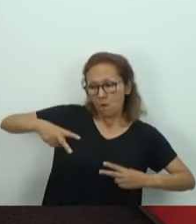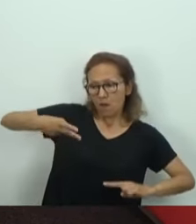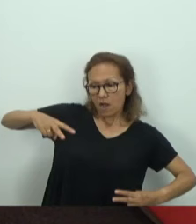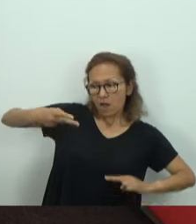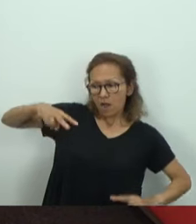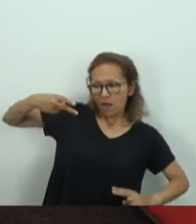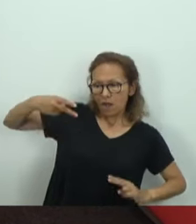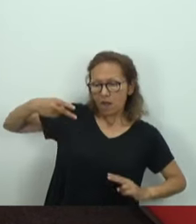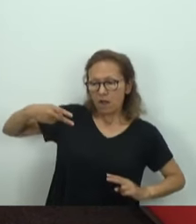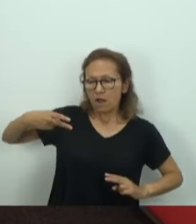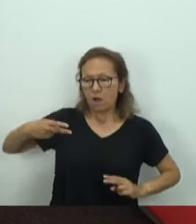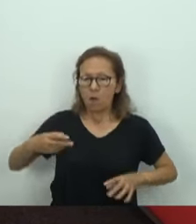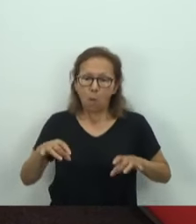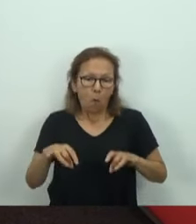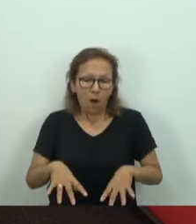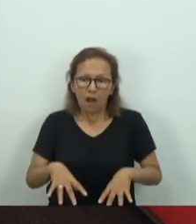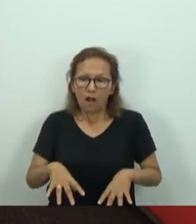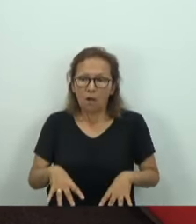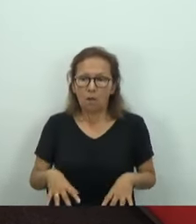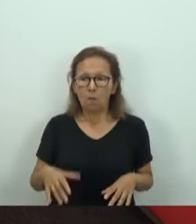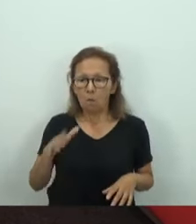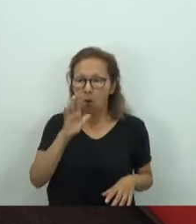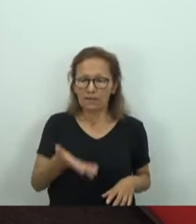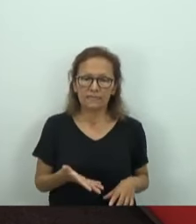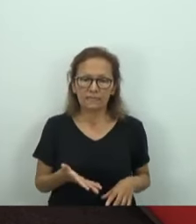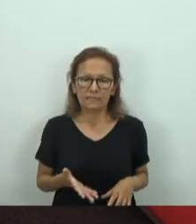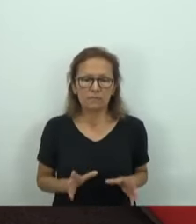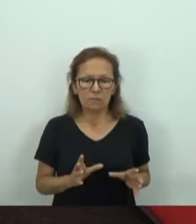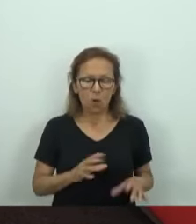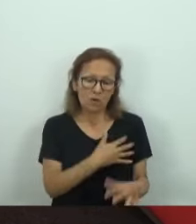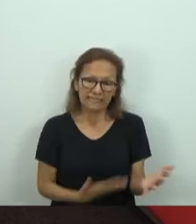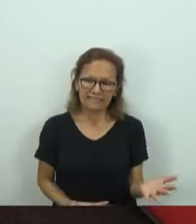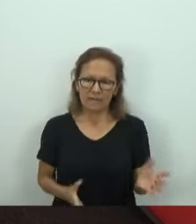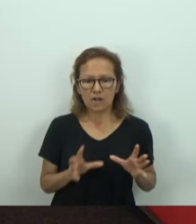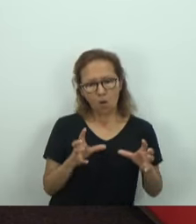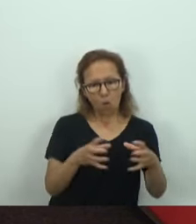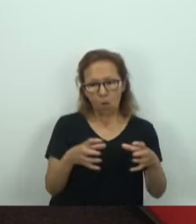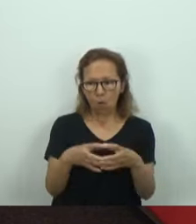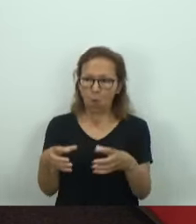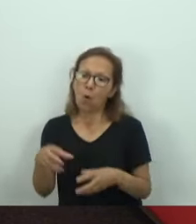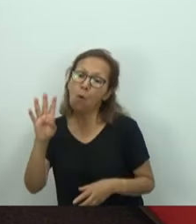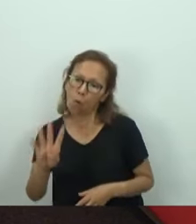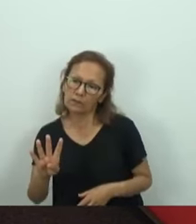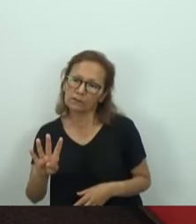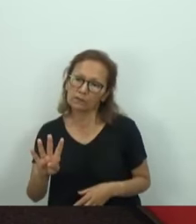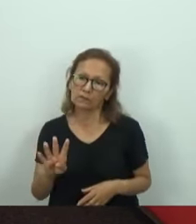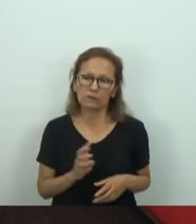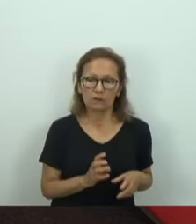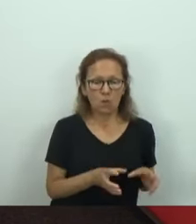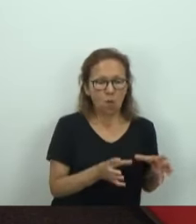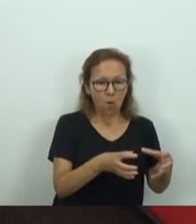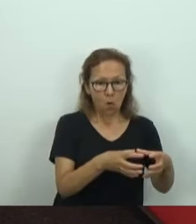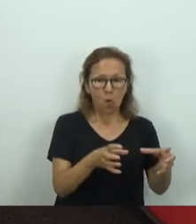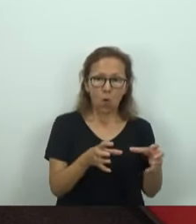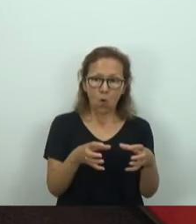porque existen cuatro grupos de sangre y en los cuatro grupos de sangre hay otras ocho divisiones que le